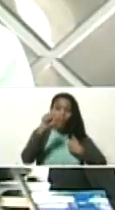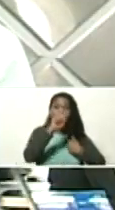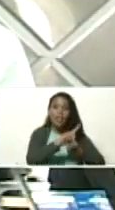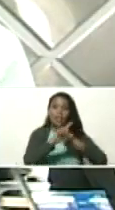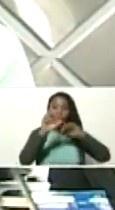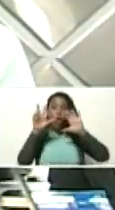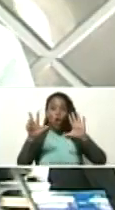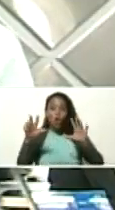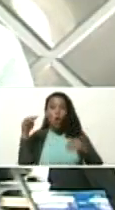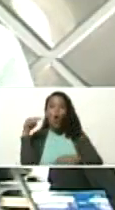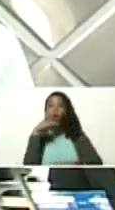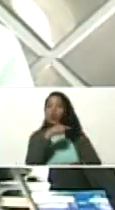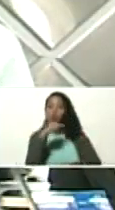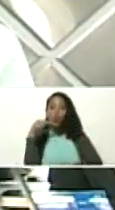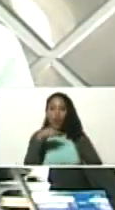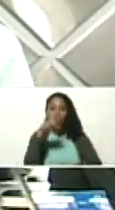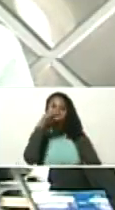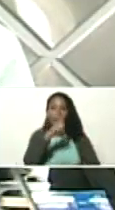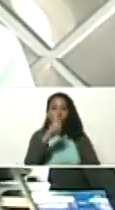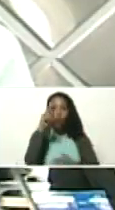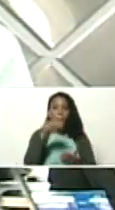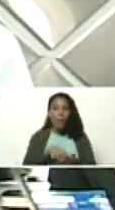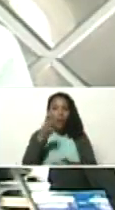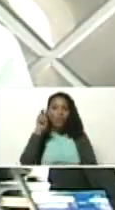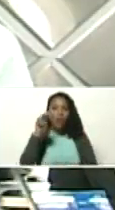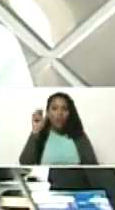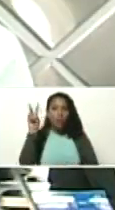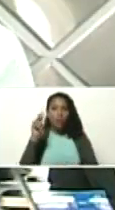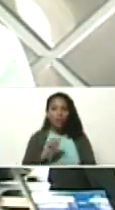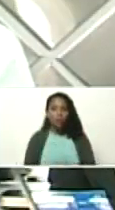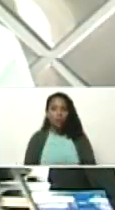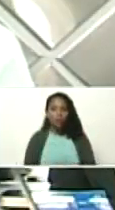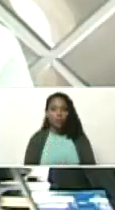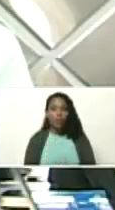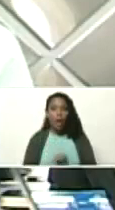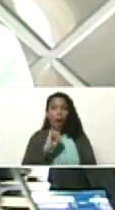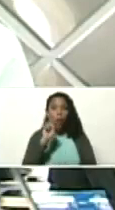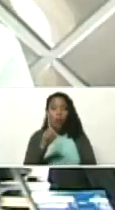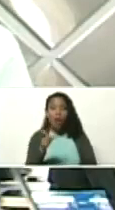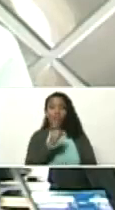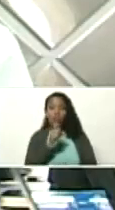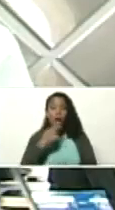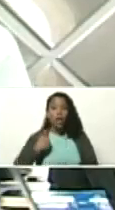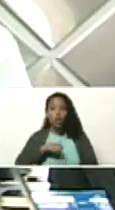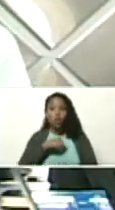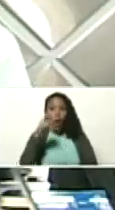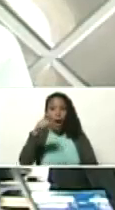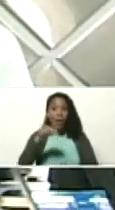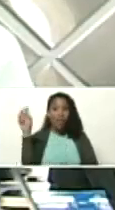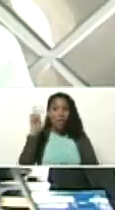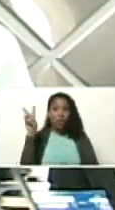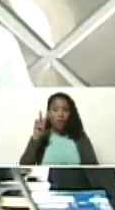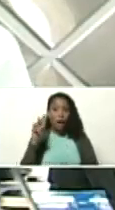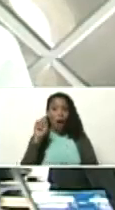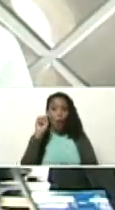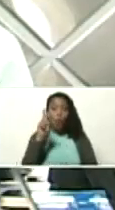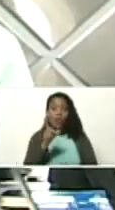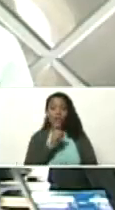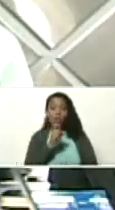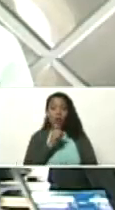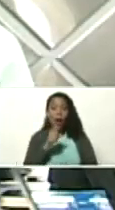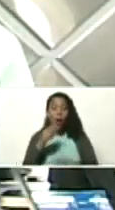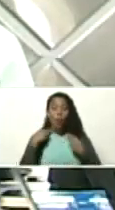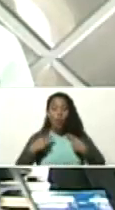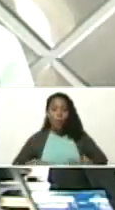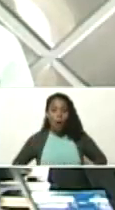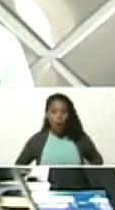18 de octubre del año 2022. Es un reto para nosotros en Venezuela, es un reto para la